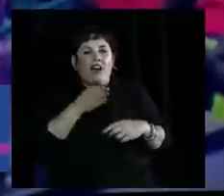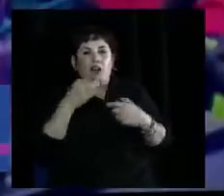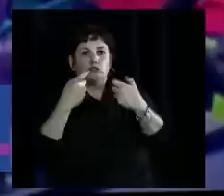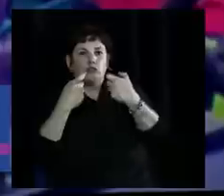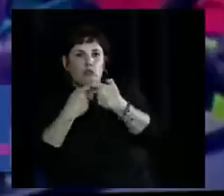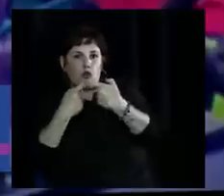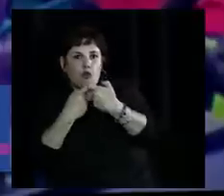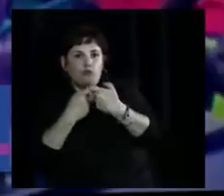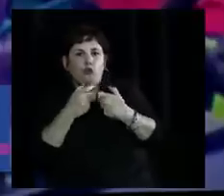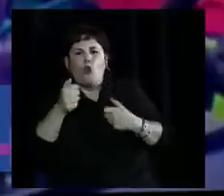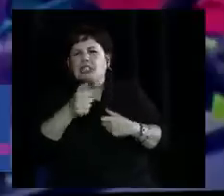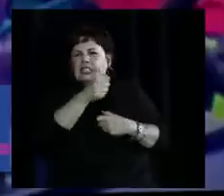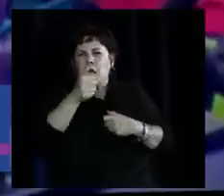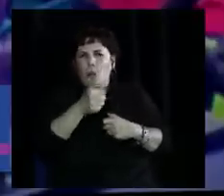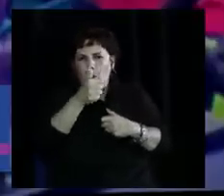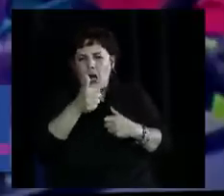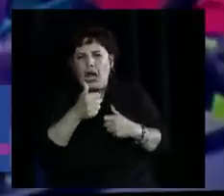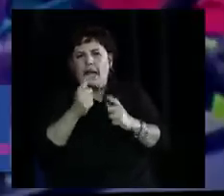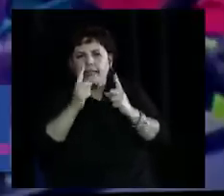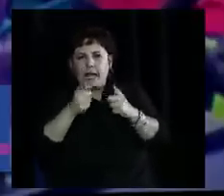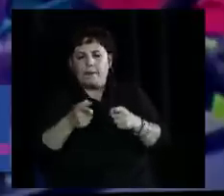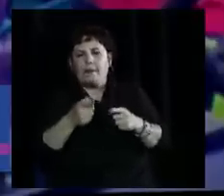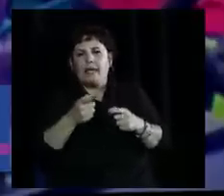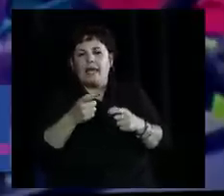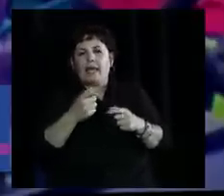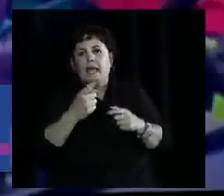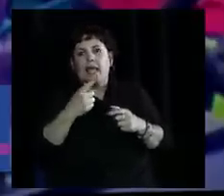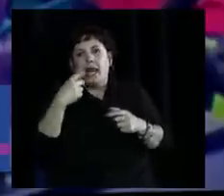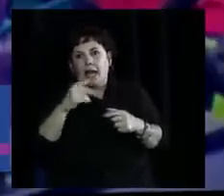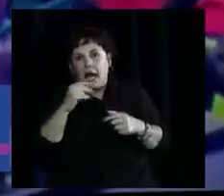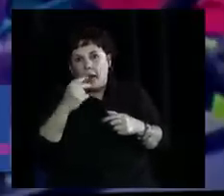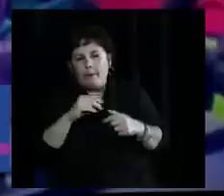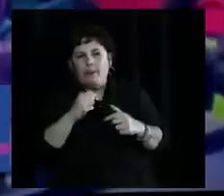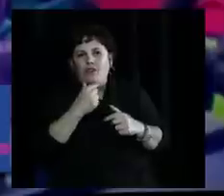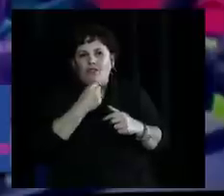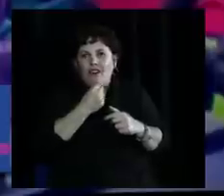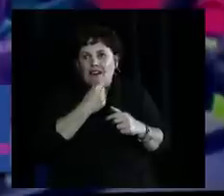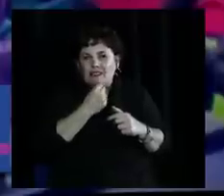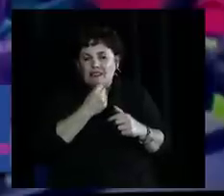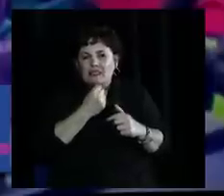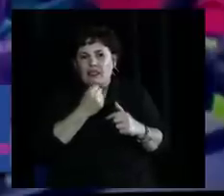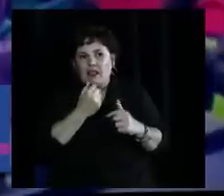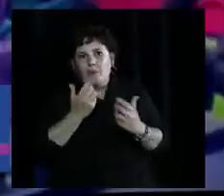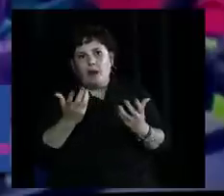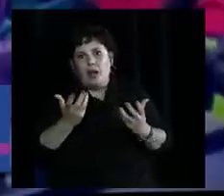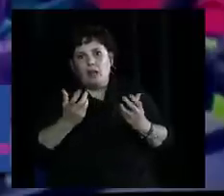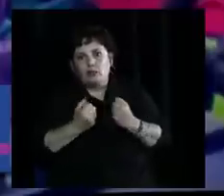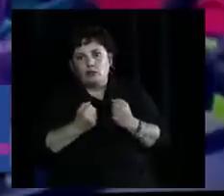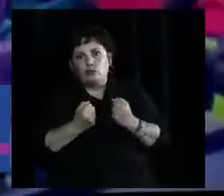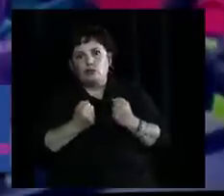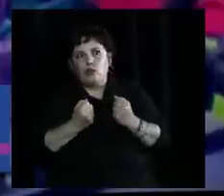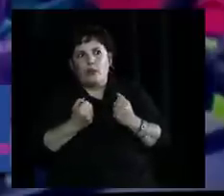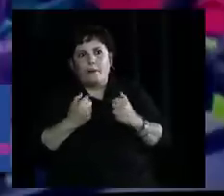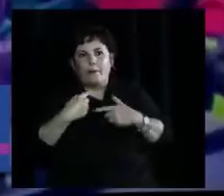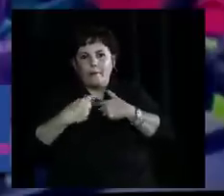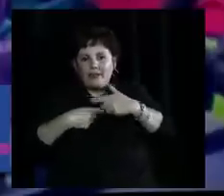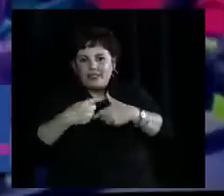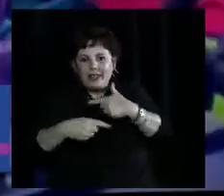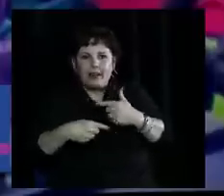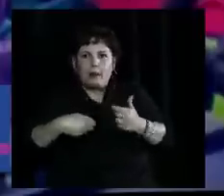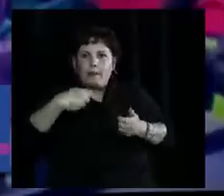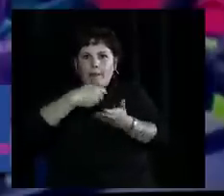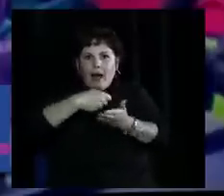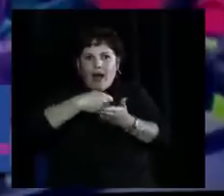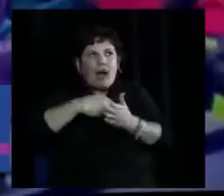carasycaretas.com.uy/socios o en un celular que por ahí te pueden poner. Que eso es muy rápido, es muy fácil y verdaderamente nos ayuda a mantener, a